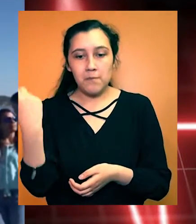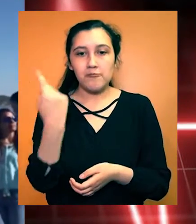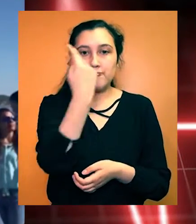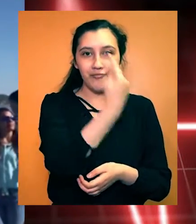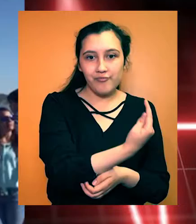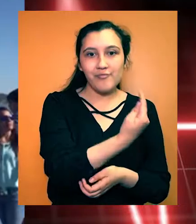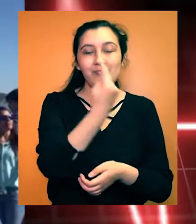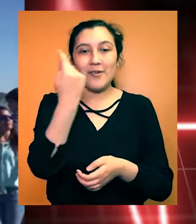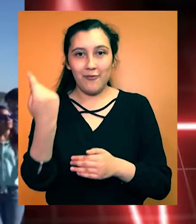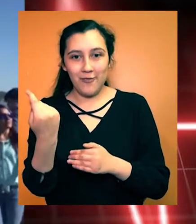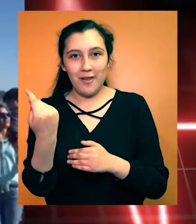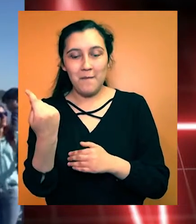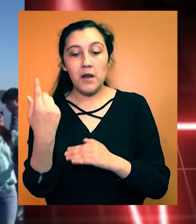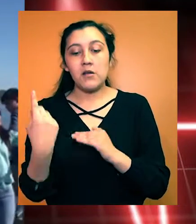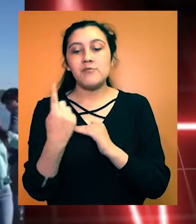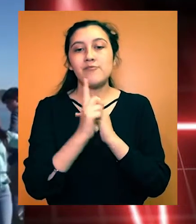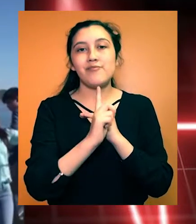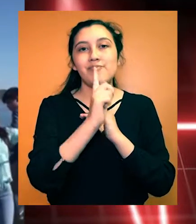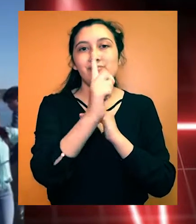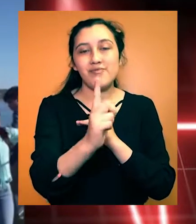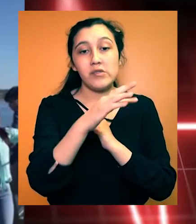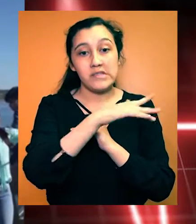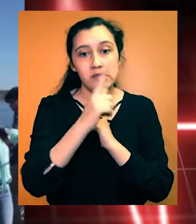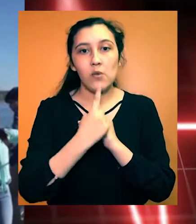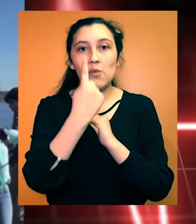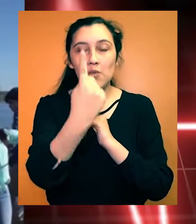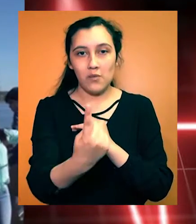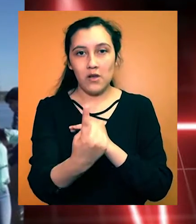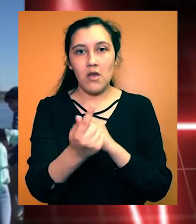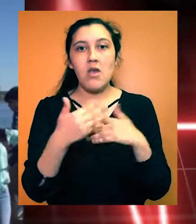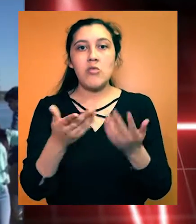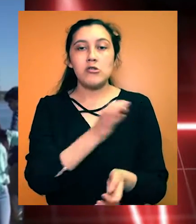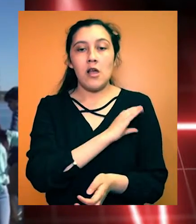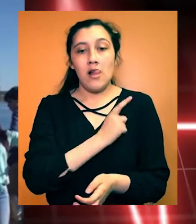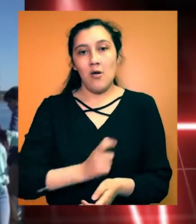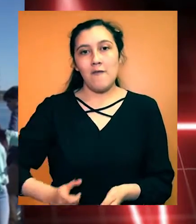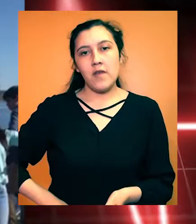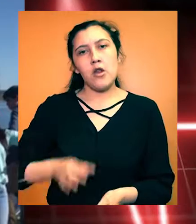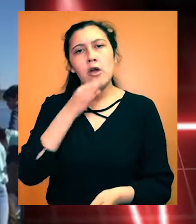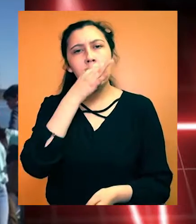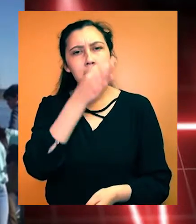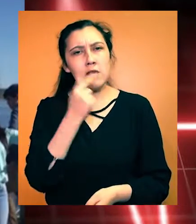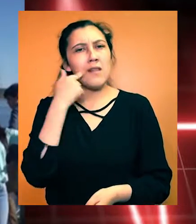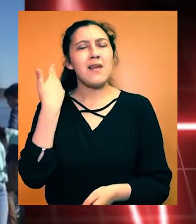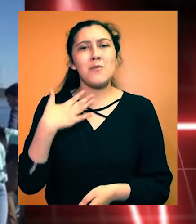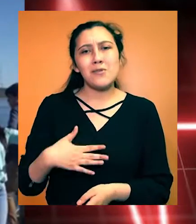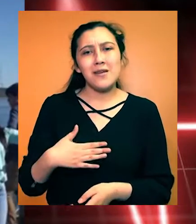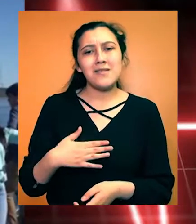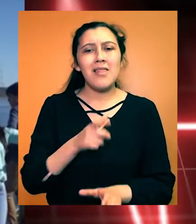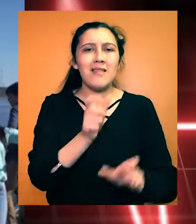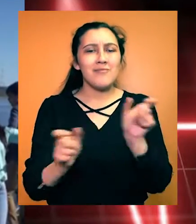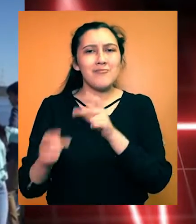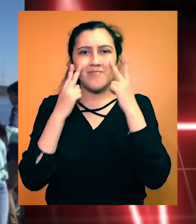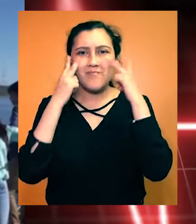para cruzar el transbordador. Por lo tanto, cuando el gobierno acá nos habla de la importancia que tiene el turismo en la región de